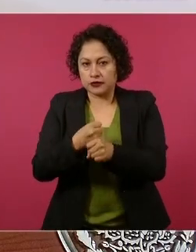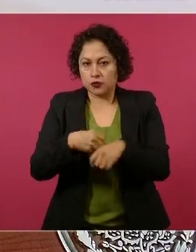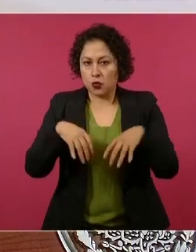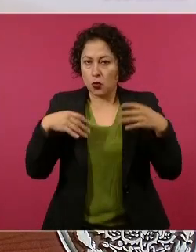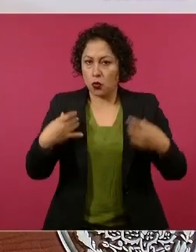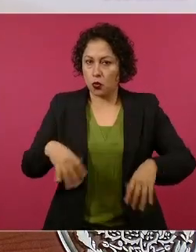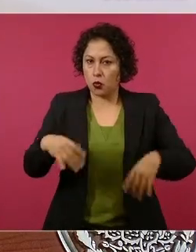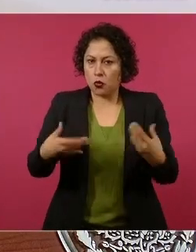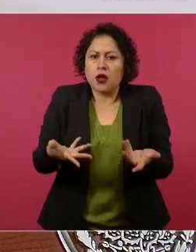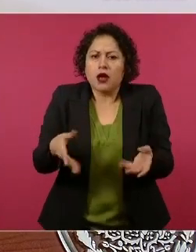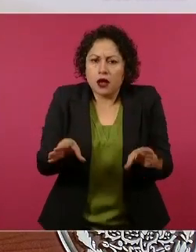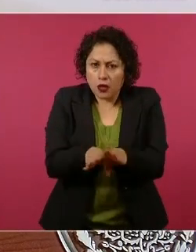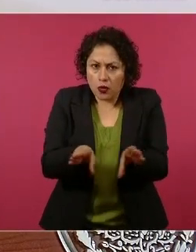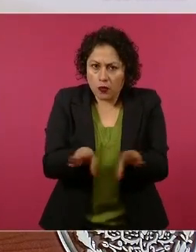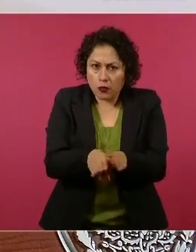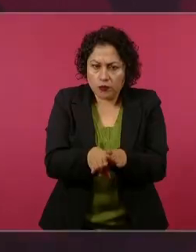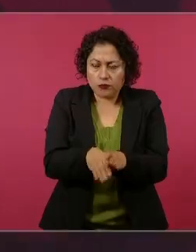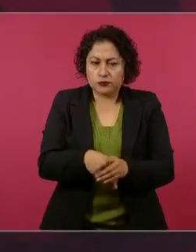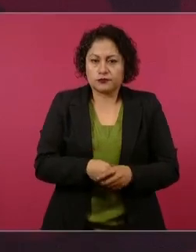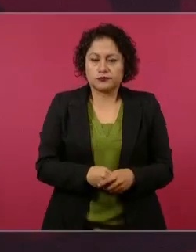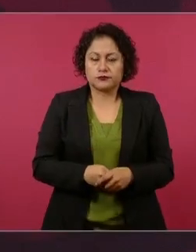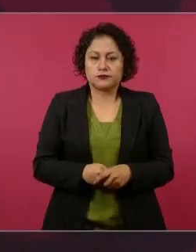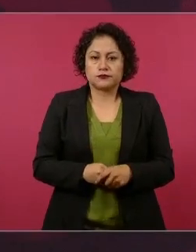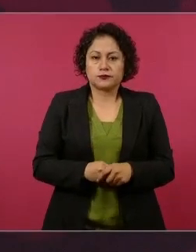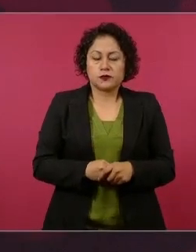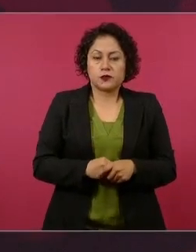2,750 sucursales del Banco del Bienestar.